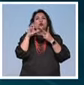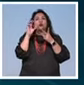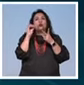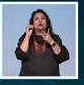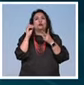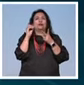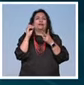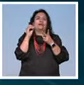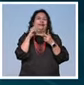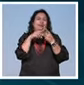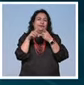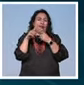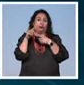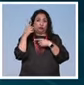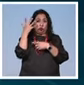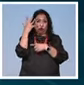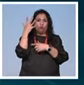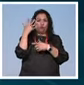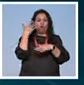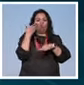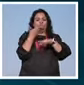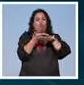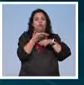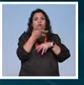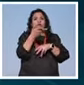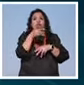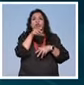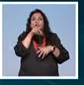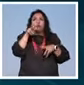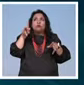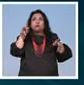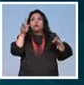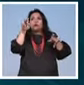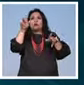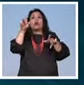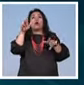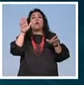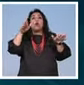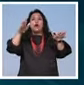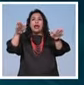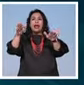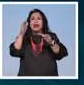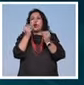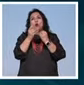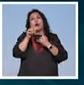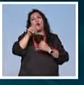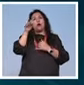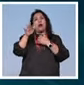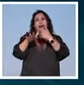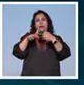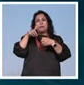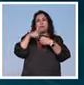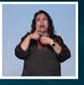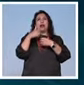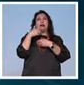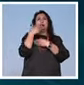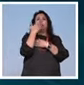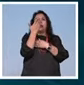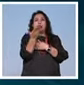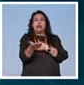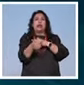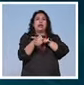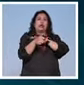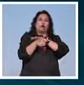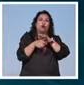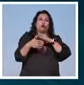de masa coronal, parecen afectar la forma en que las aves navegan, pues, al igual que otros animales como las ballenas, las tortugas